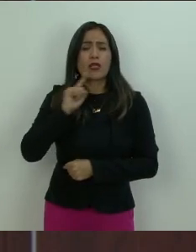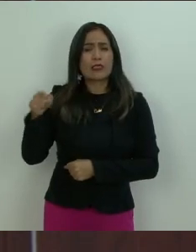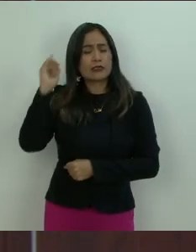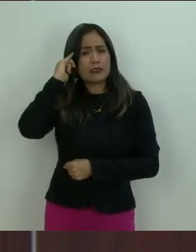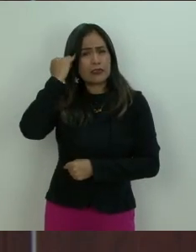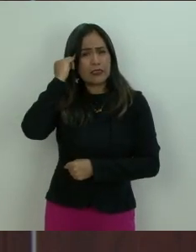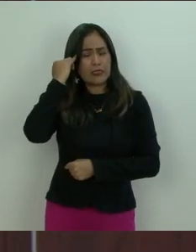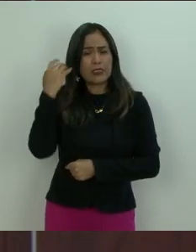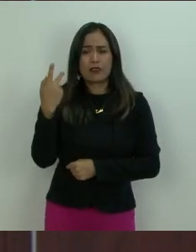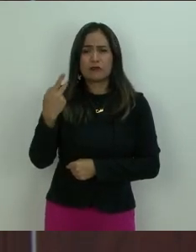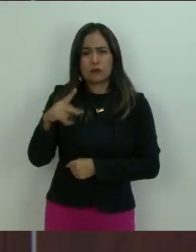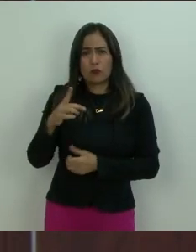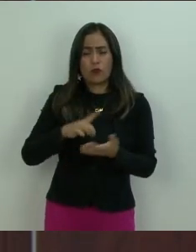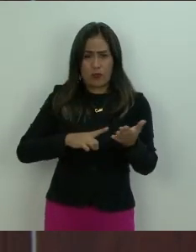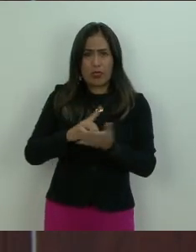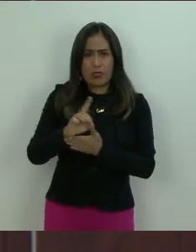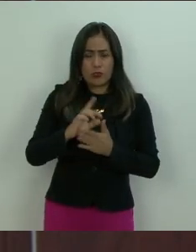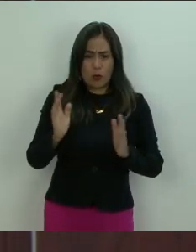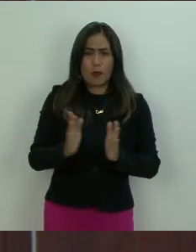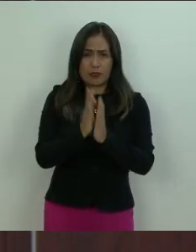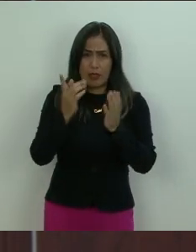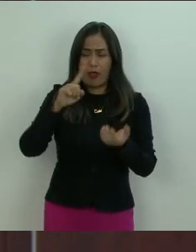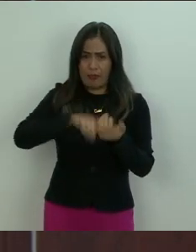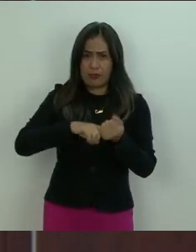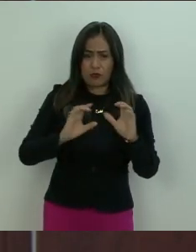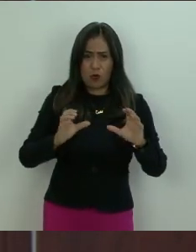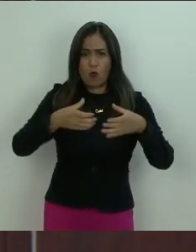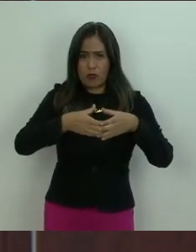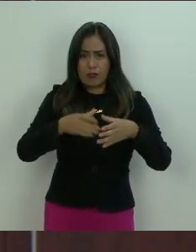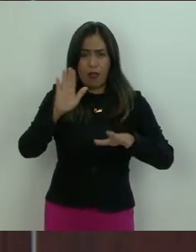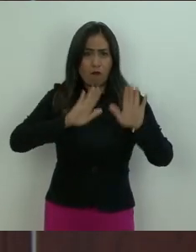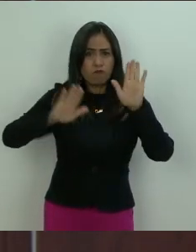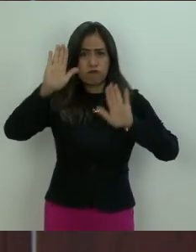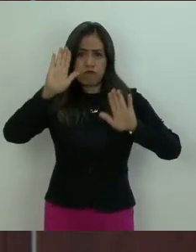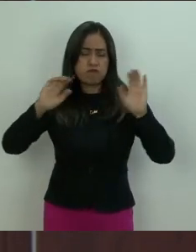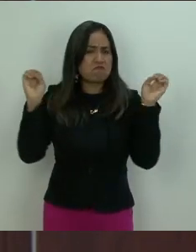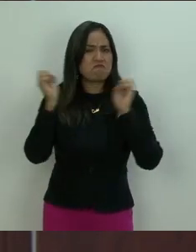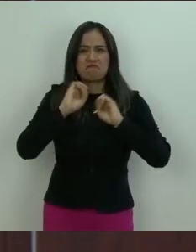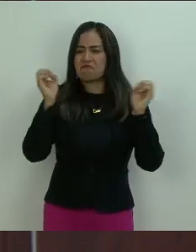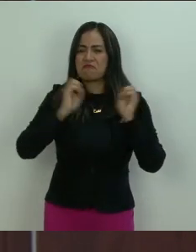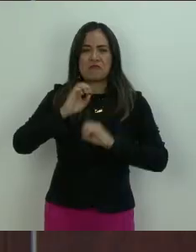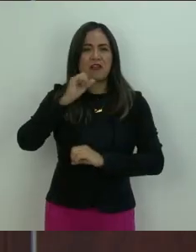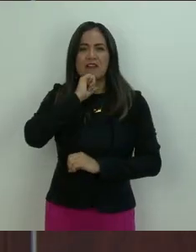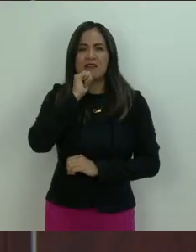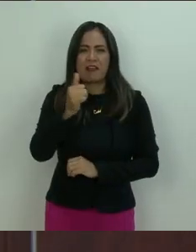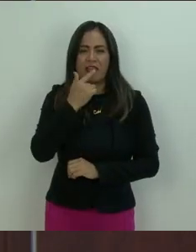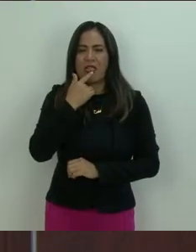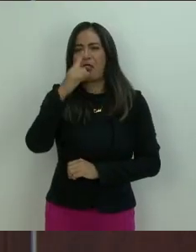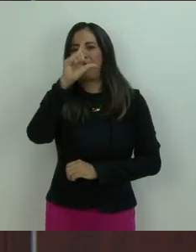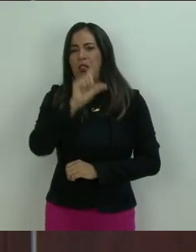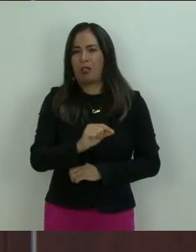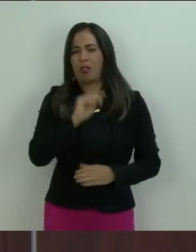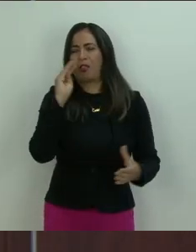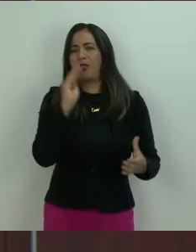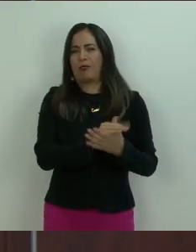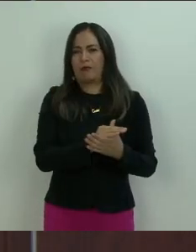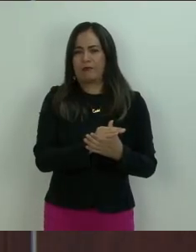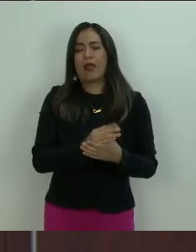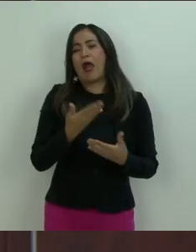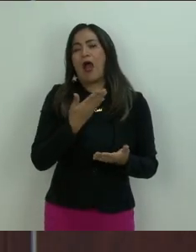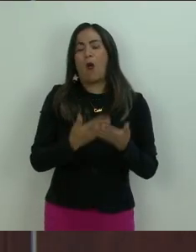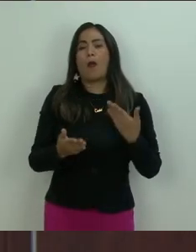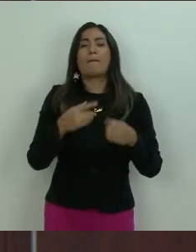participar en la toma de decisiones al interior de sus propias comunidades. Entonces, lo primero que tendríamos que estar